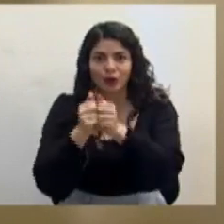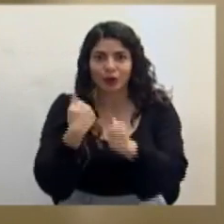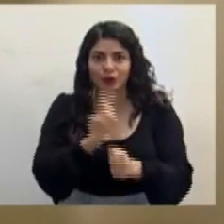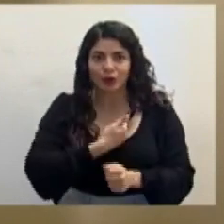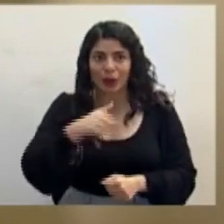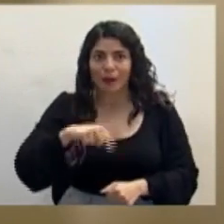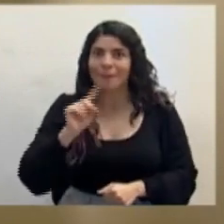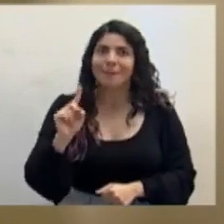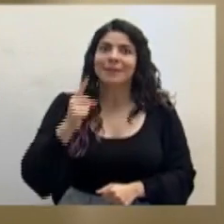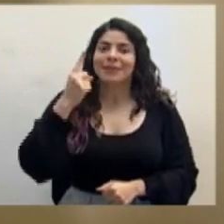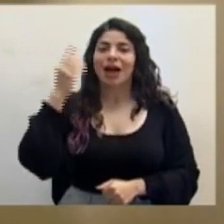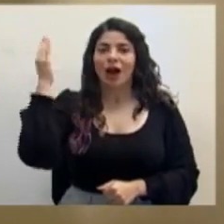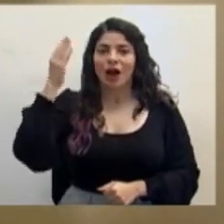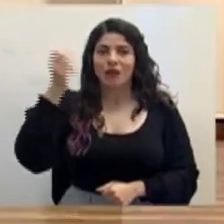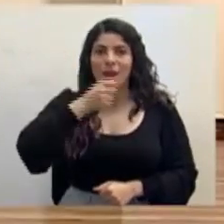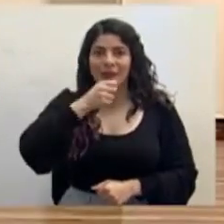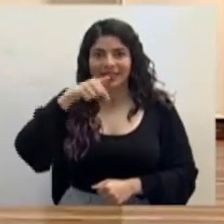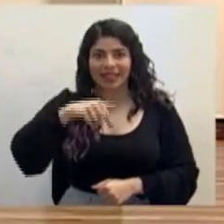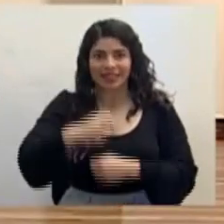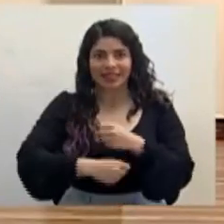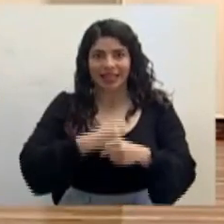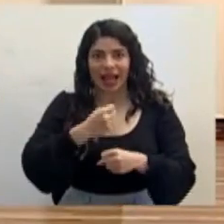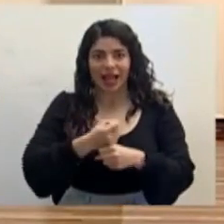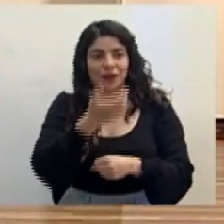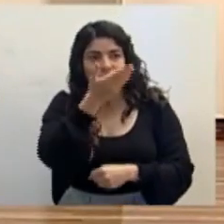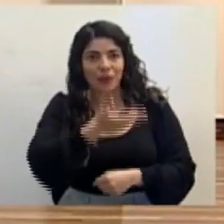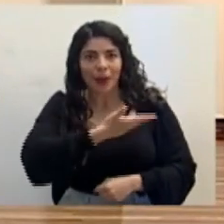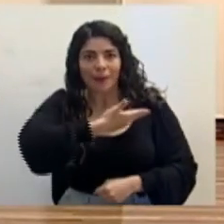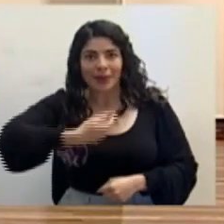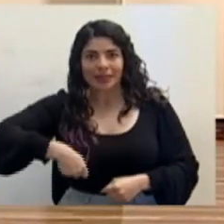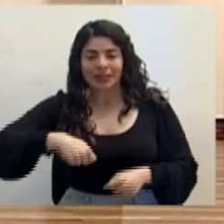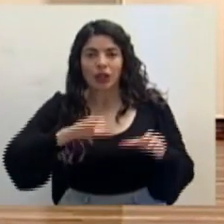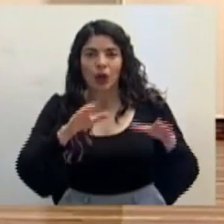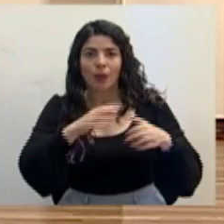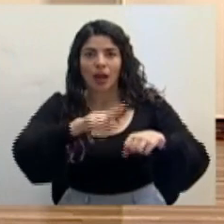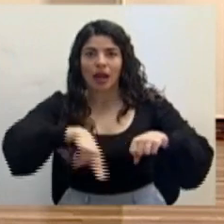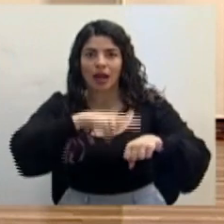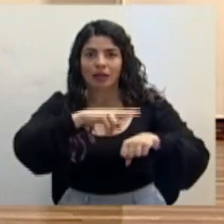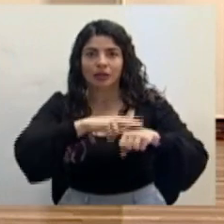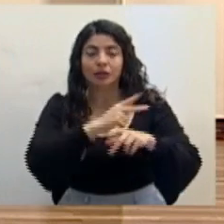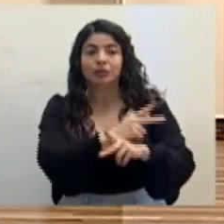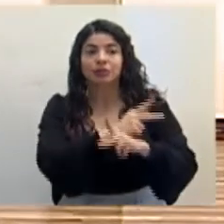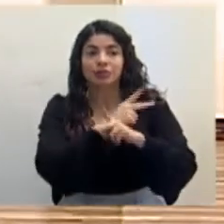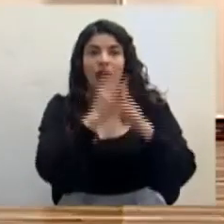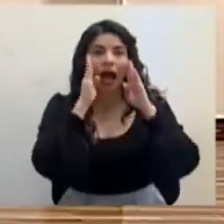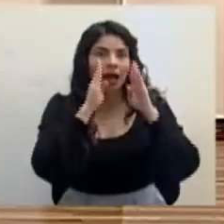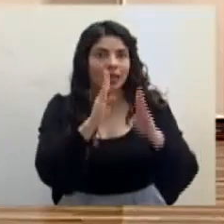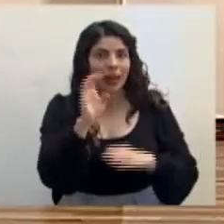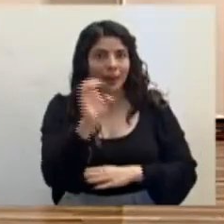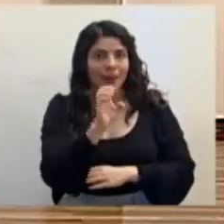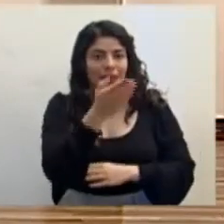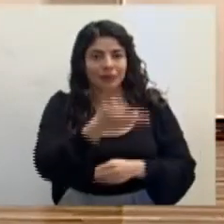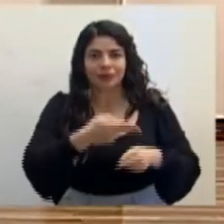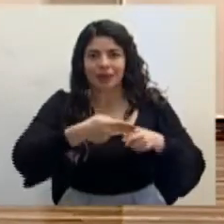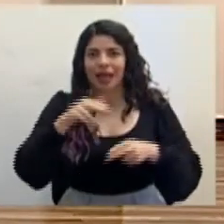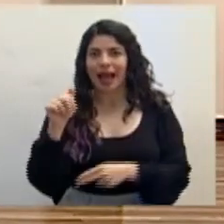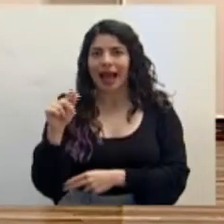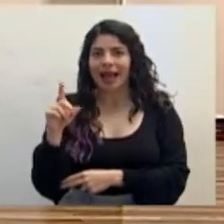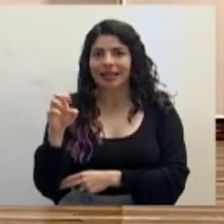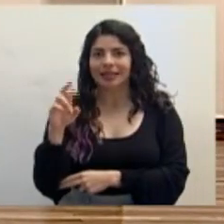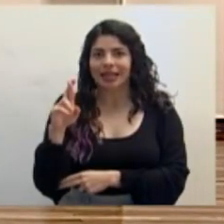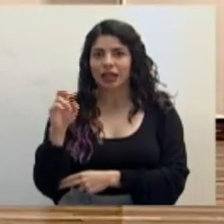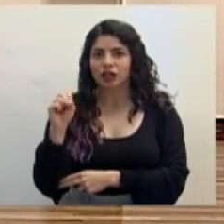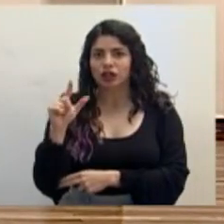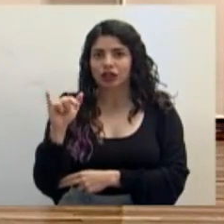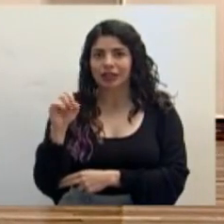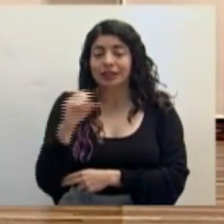primera conferencia de prensa del año, el presidente de la Comisión Nacional de Prevención y Atención de Emergencias, el señor Alexander Solís, y